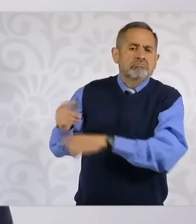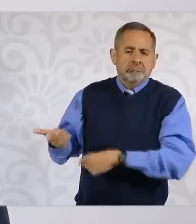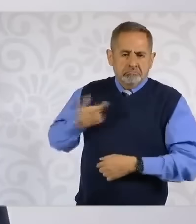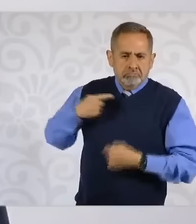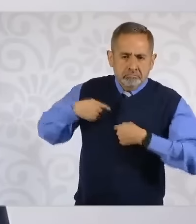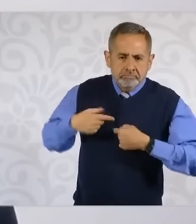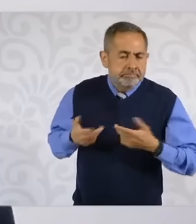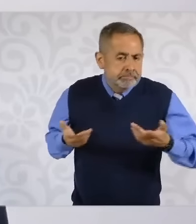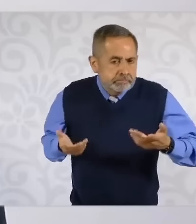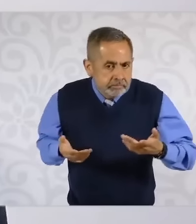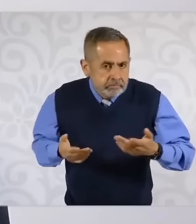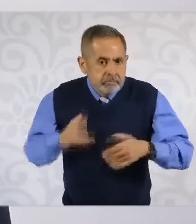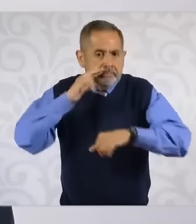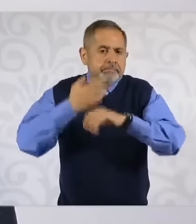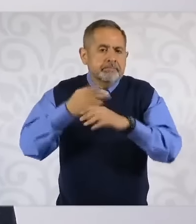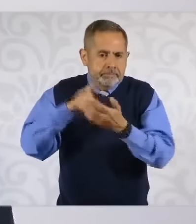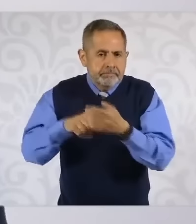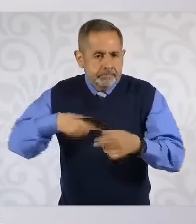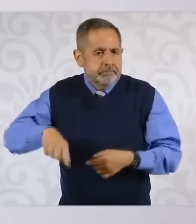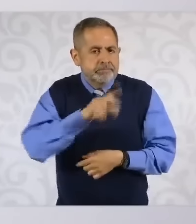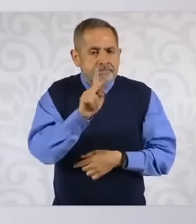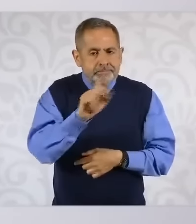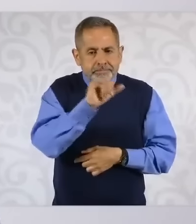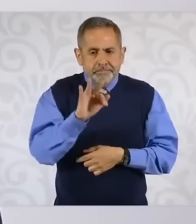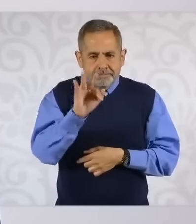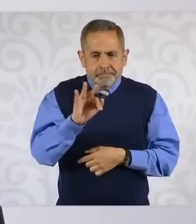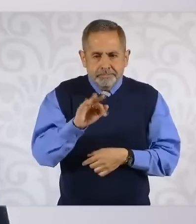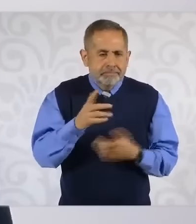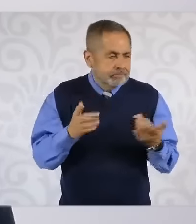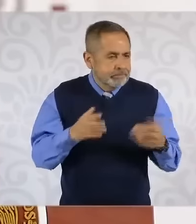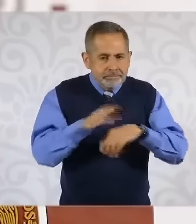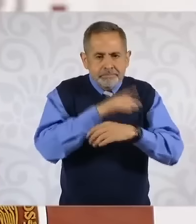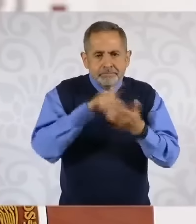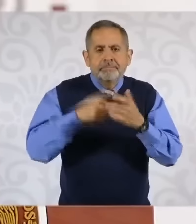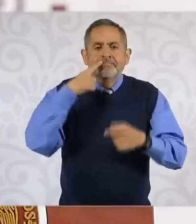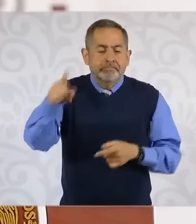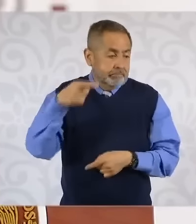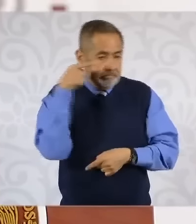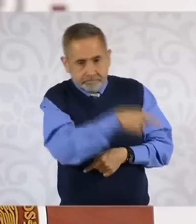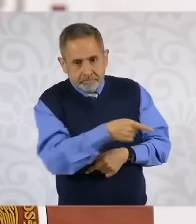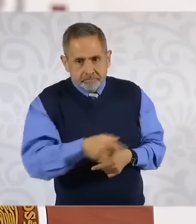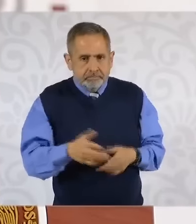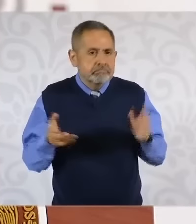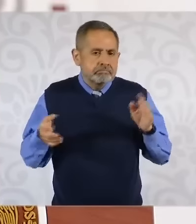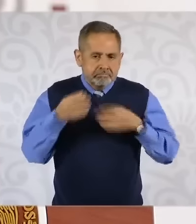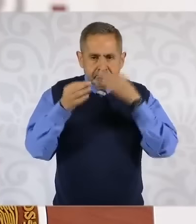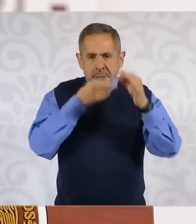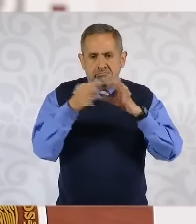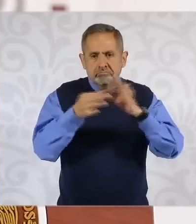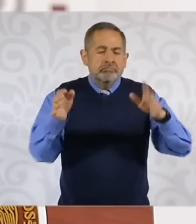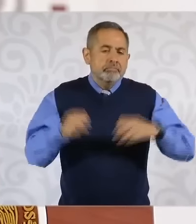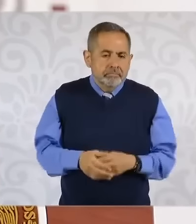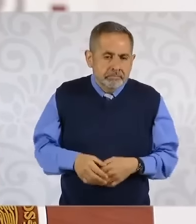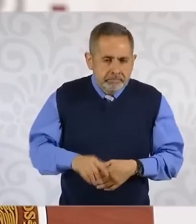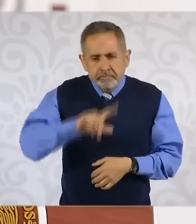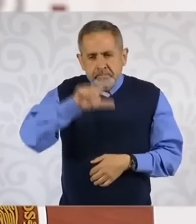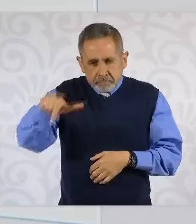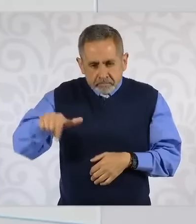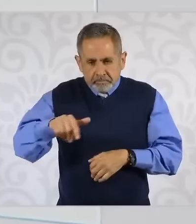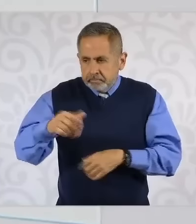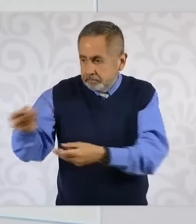pero por responsabilidad del Poder Judicial de acuerdo a la demanda. Esa es la nota. Y cuando tengamos más información